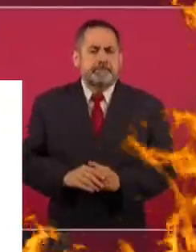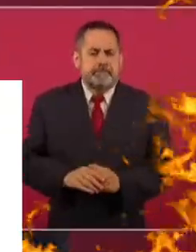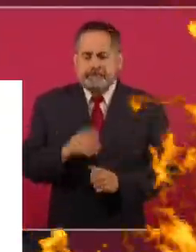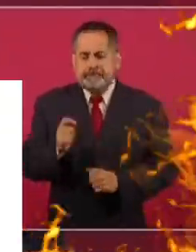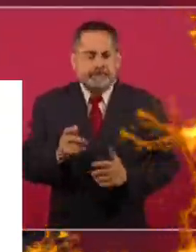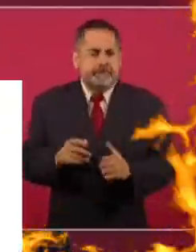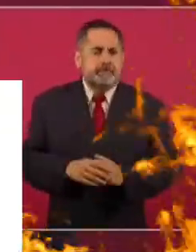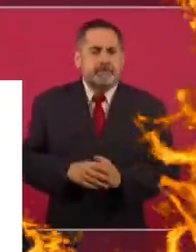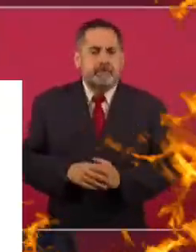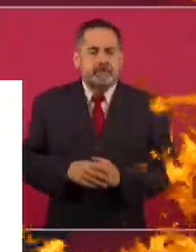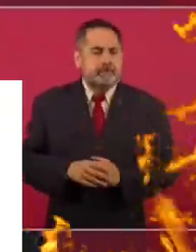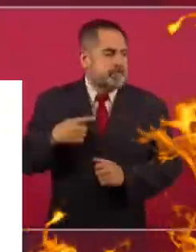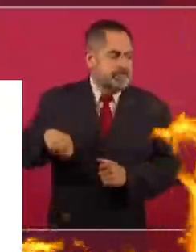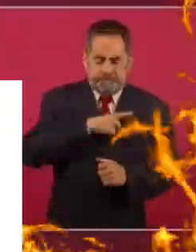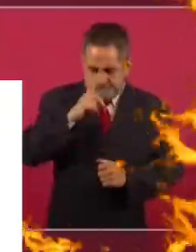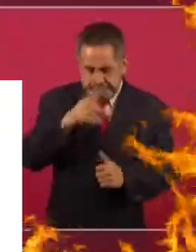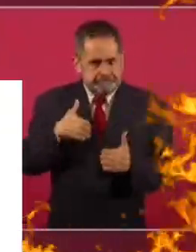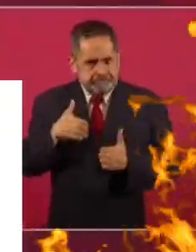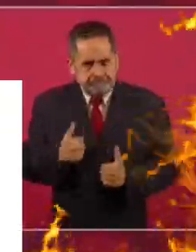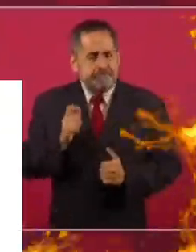y se debe de entender